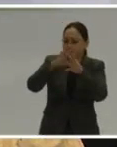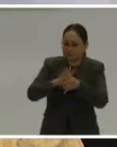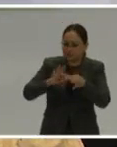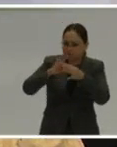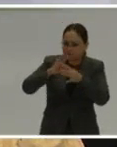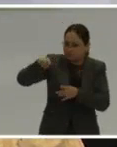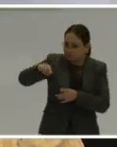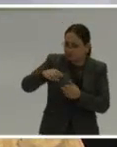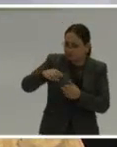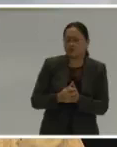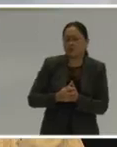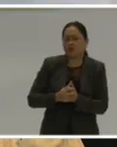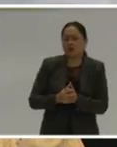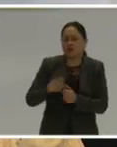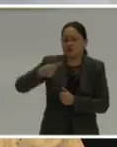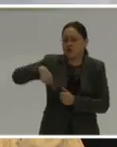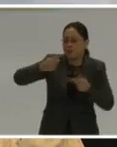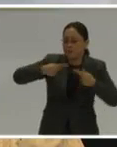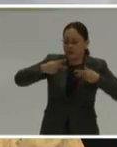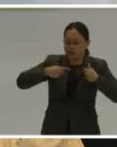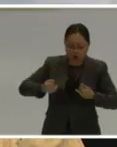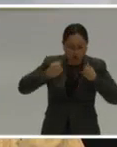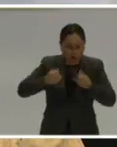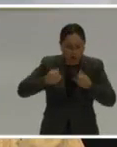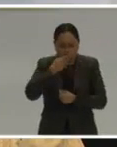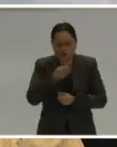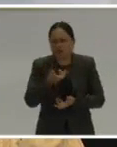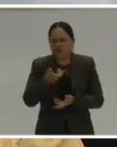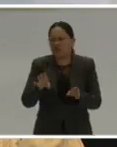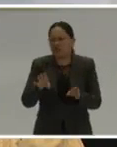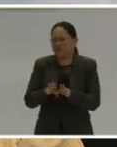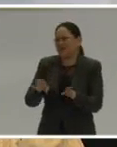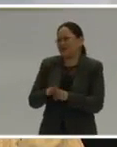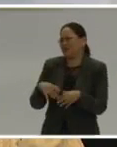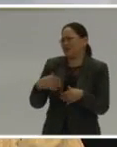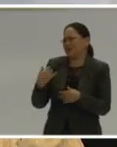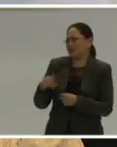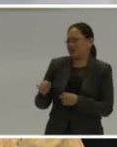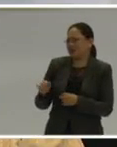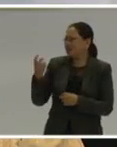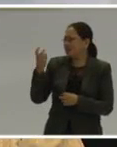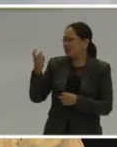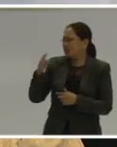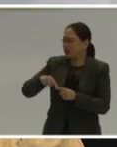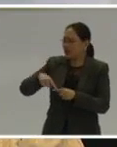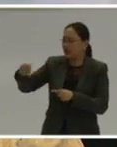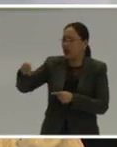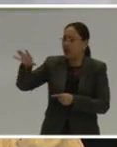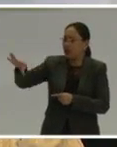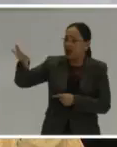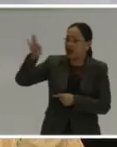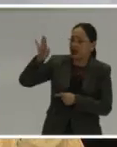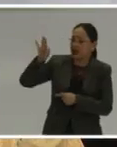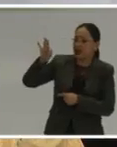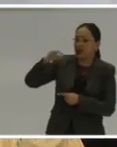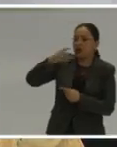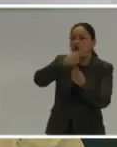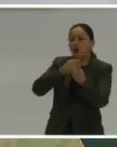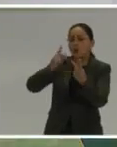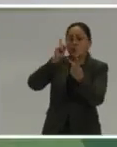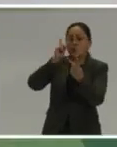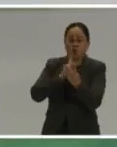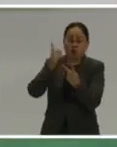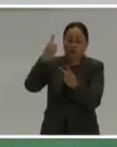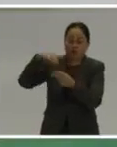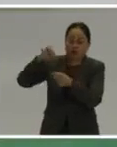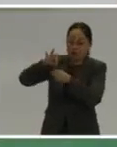La juventud, ¿qué nos han dicho? Han dicho, no, eso del chachahuarmi, cuando es la elección de la autoridad de hombre y mujer, ¿sí?